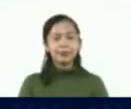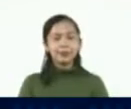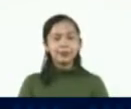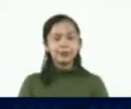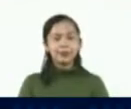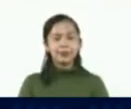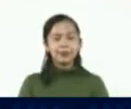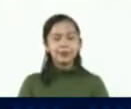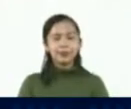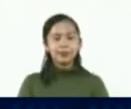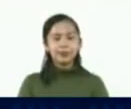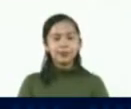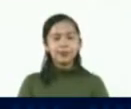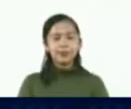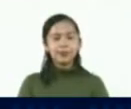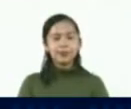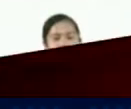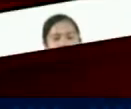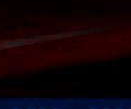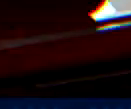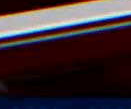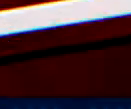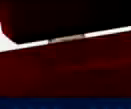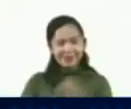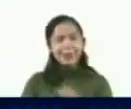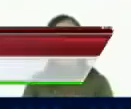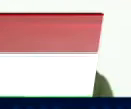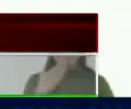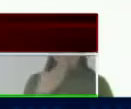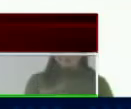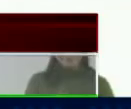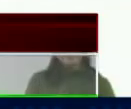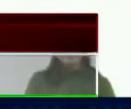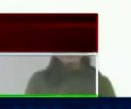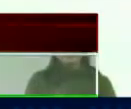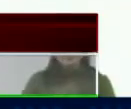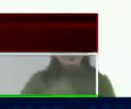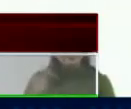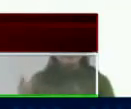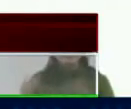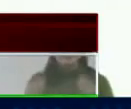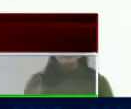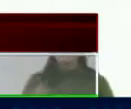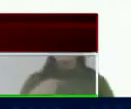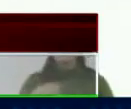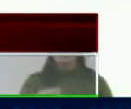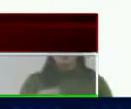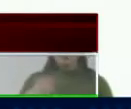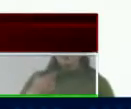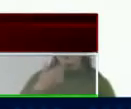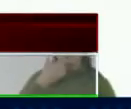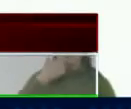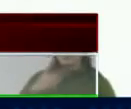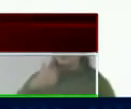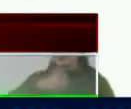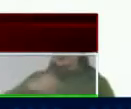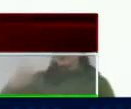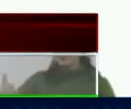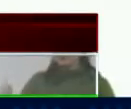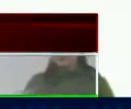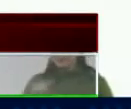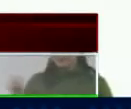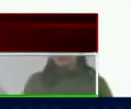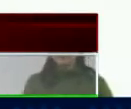a los habitantes de la capital del país. Y yo les tengo mucho aprecio y agradecimiento a las y los notarios de la Ciudad de